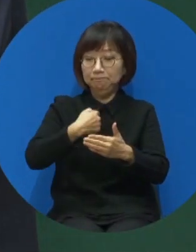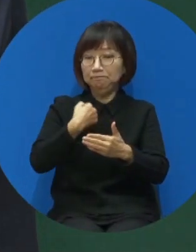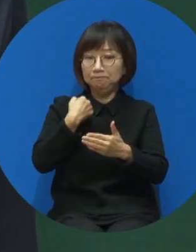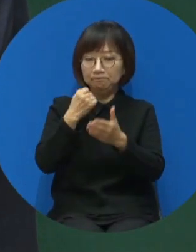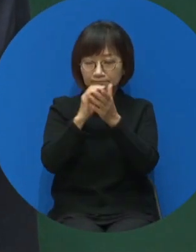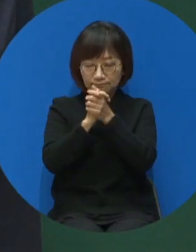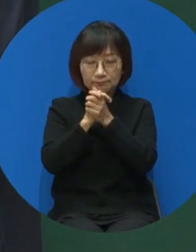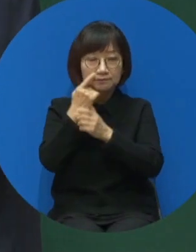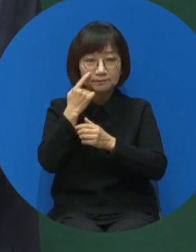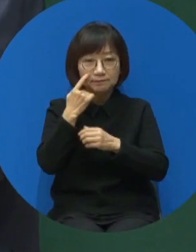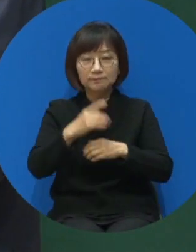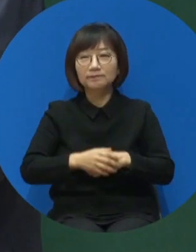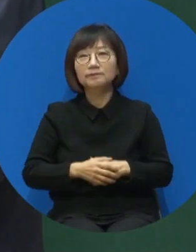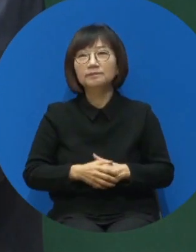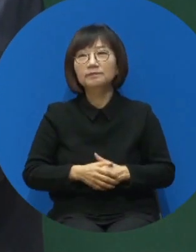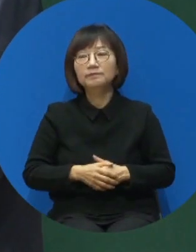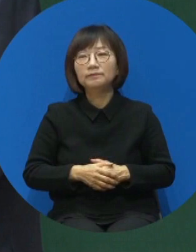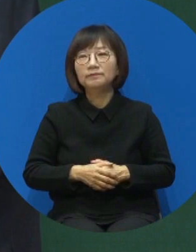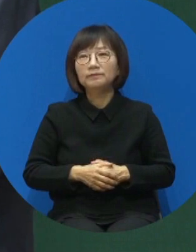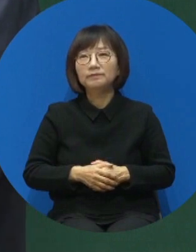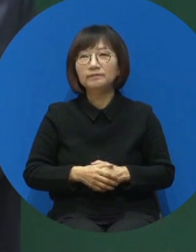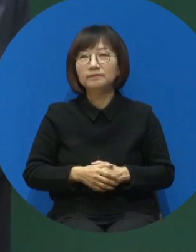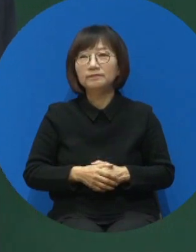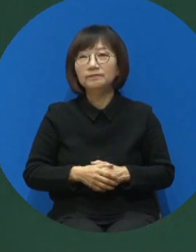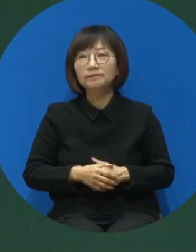cuando siempre